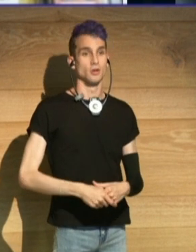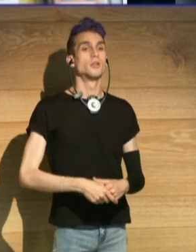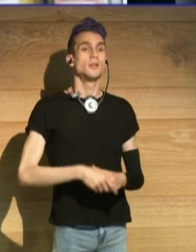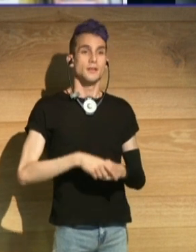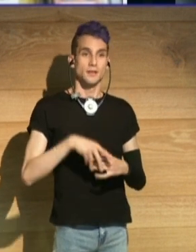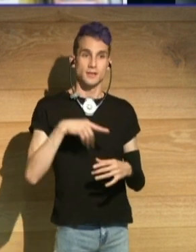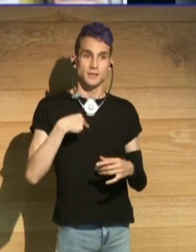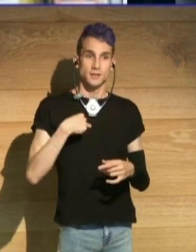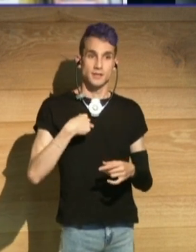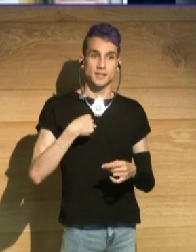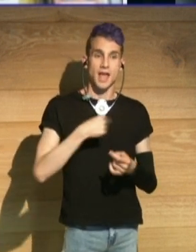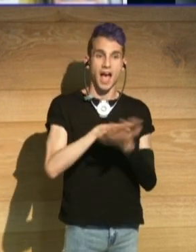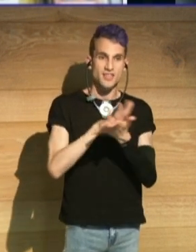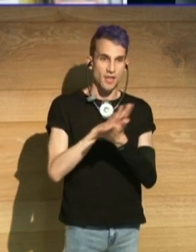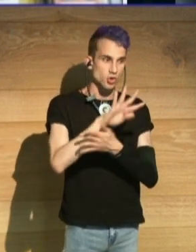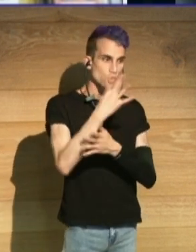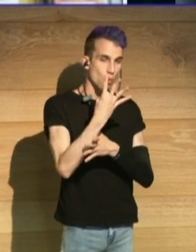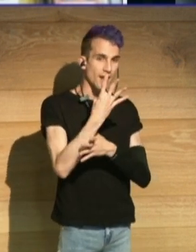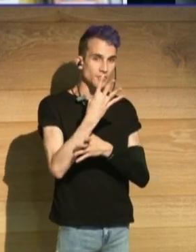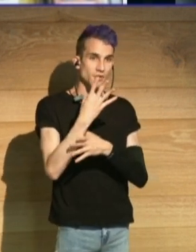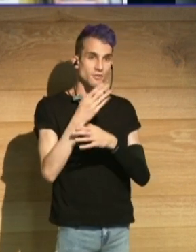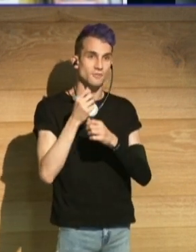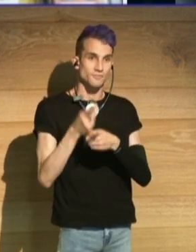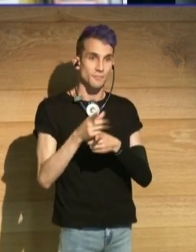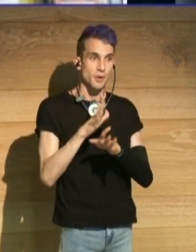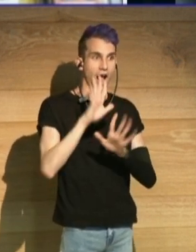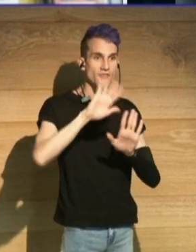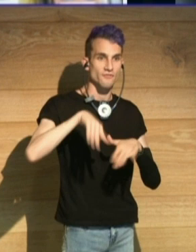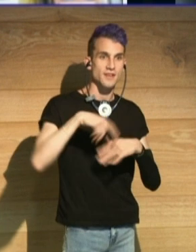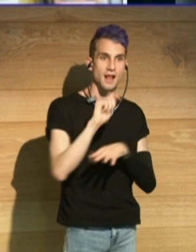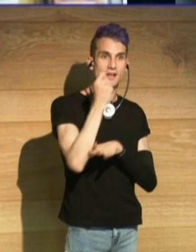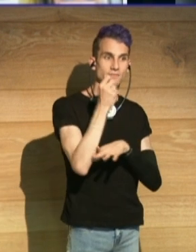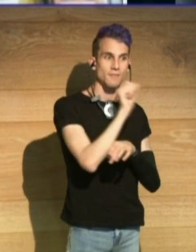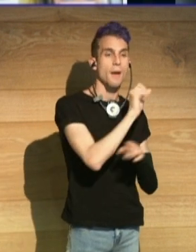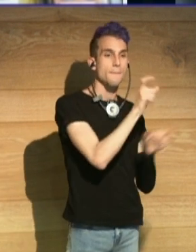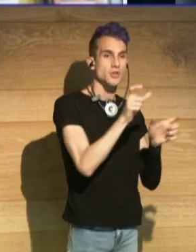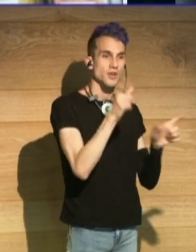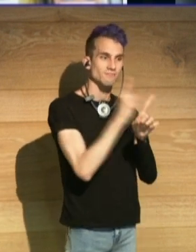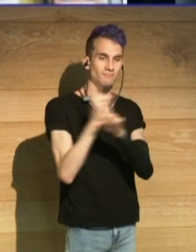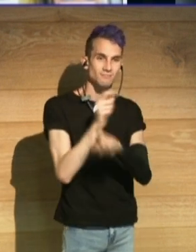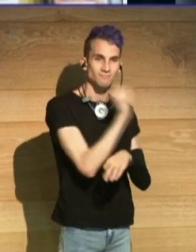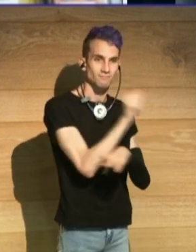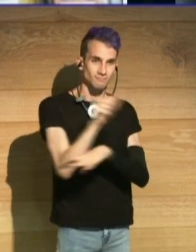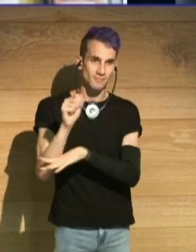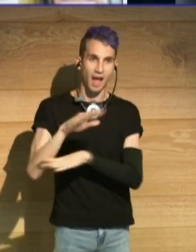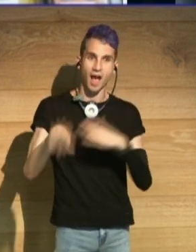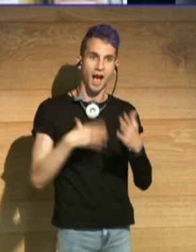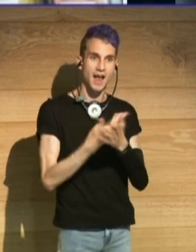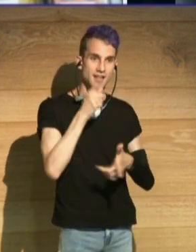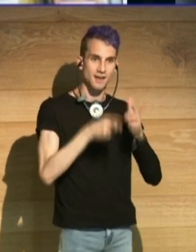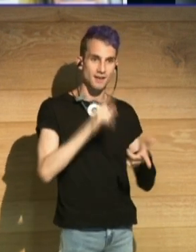Sufre 4 atentados, pero al final consigue triunfar sobre todos los adversarios y a consolidar su poder hasta convertirse en